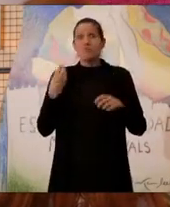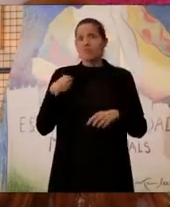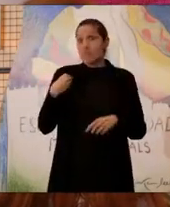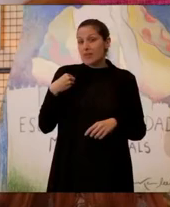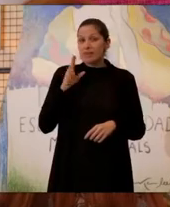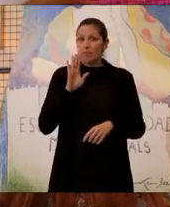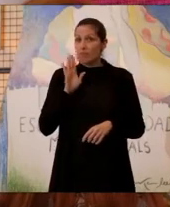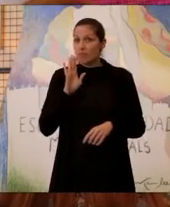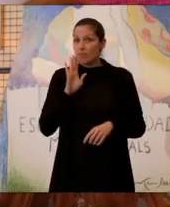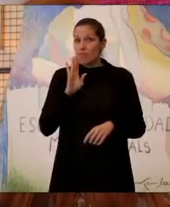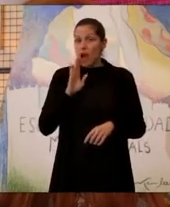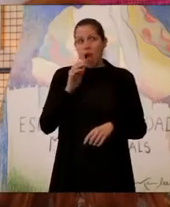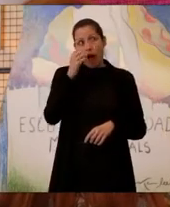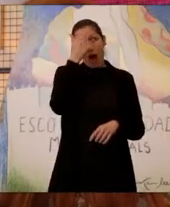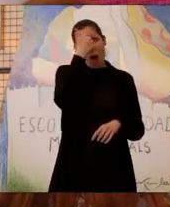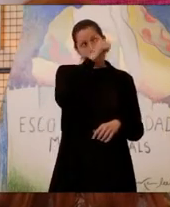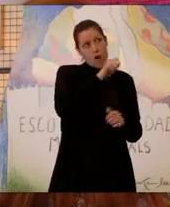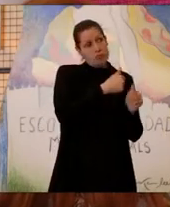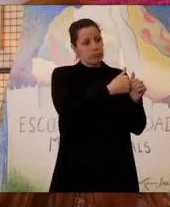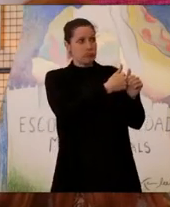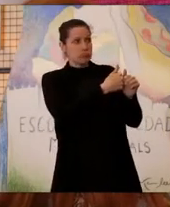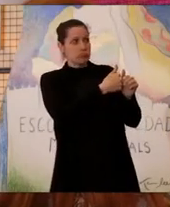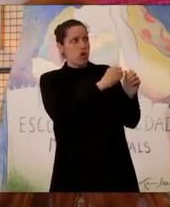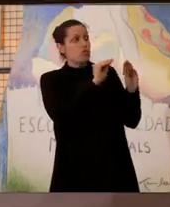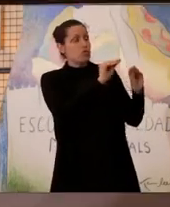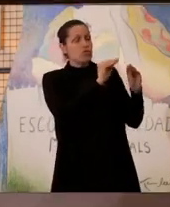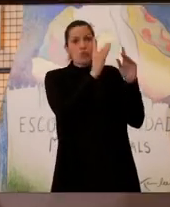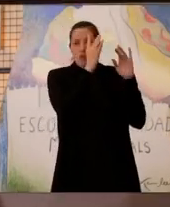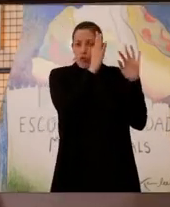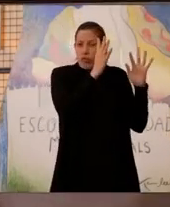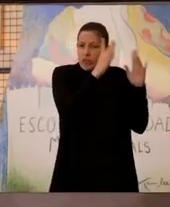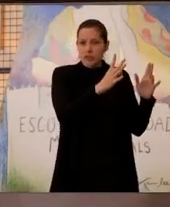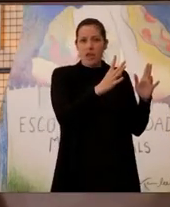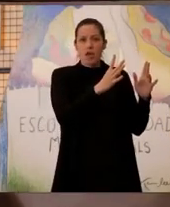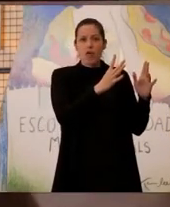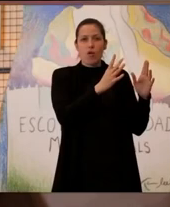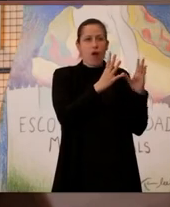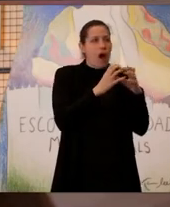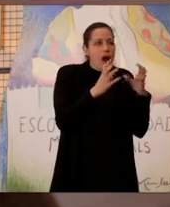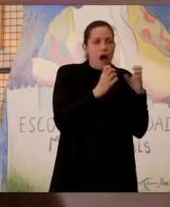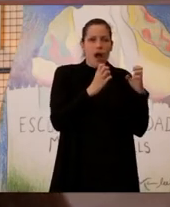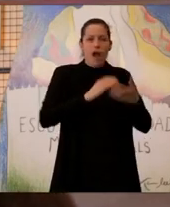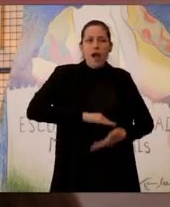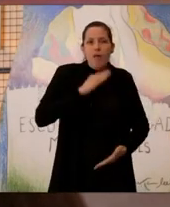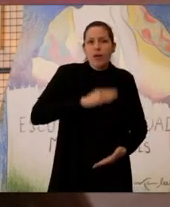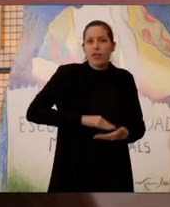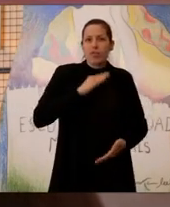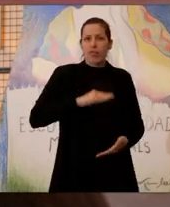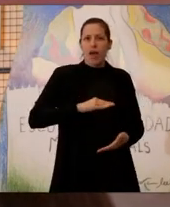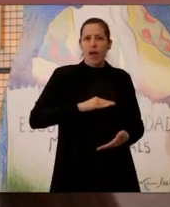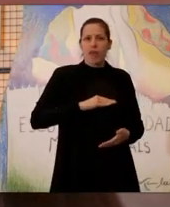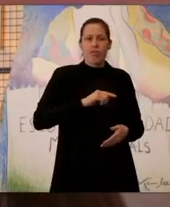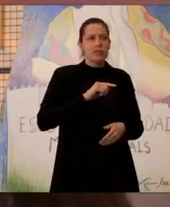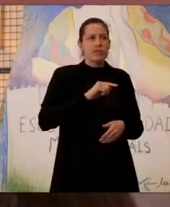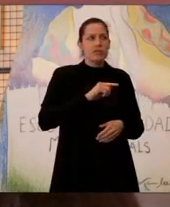de acuerdo a sus necesidades de acuerdo a sus deseos de acuerdo a sus capacidades de acuerdo a los mandatos